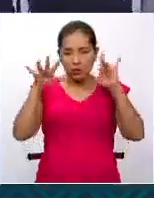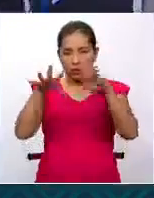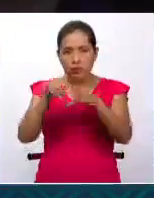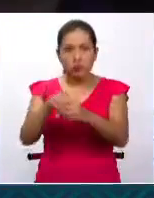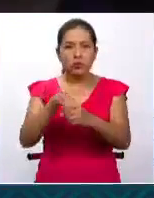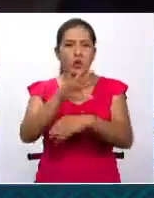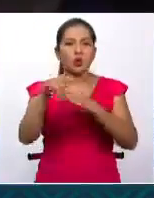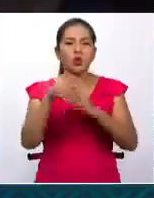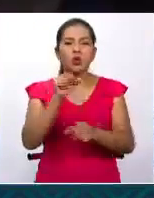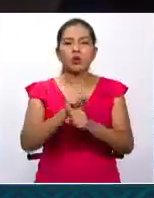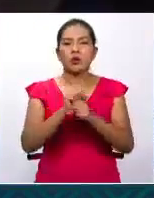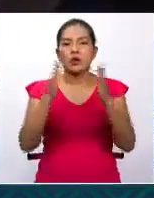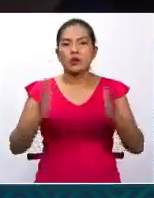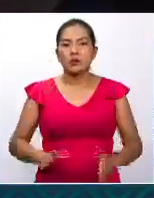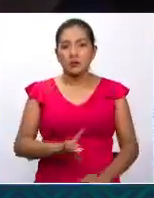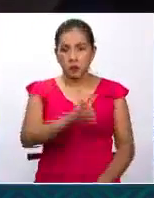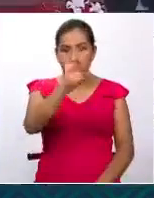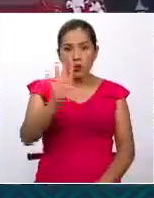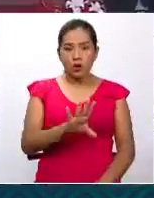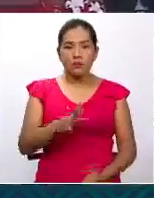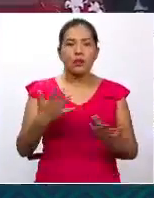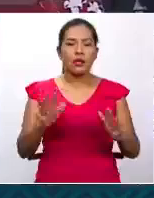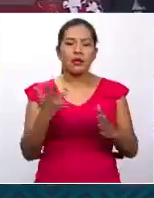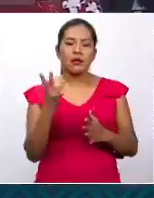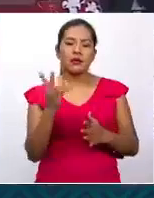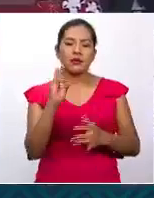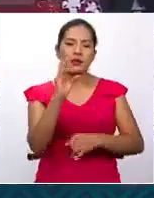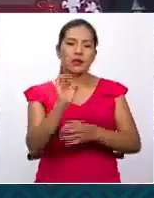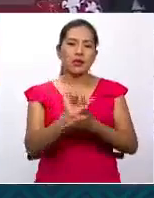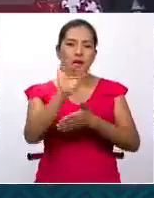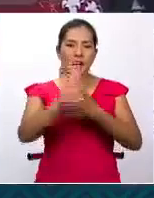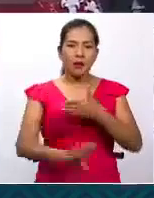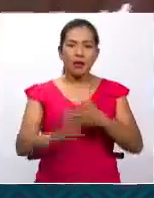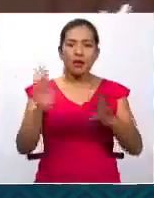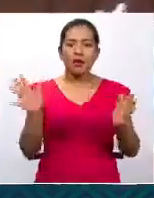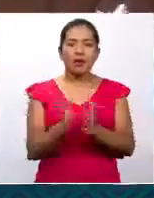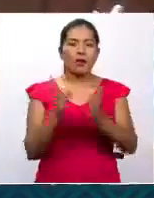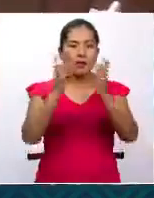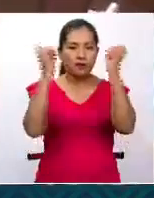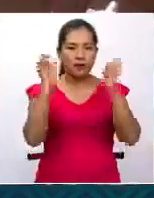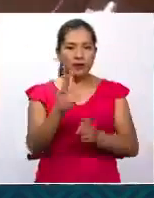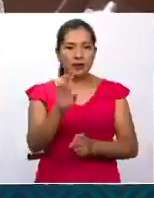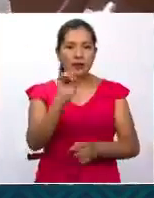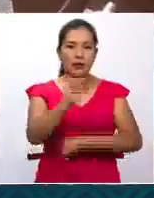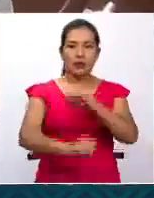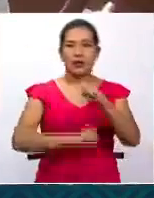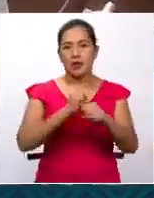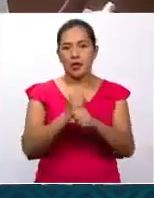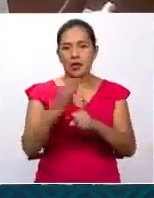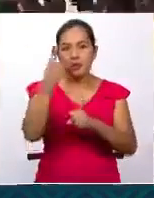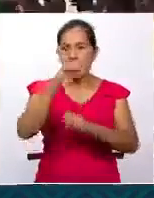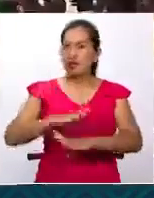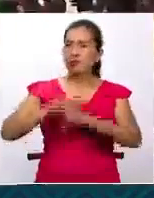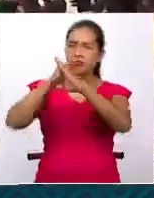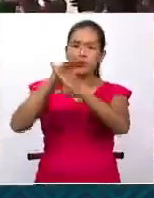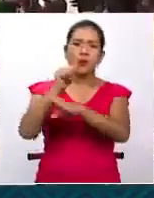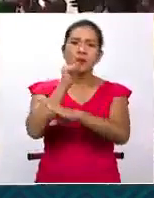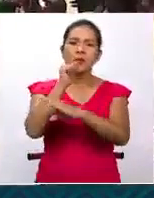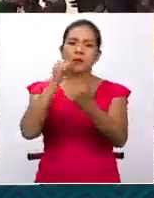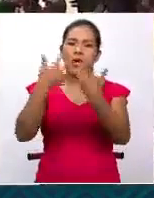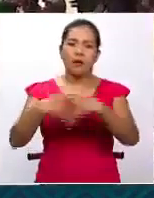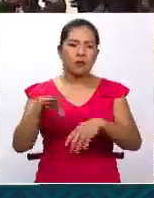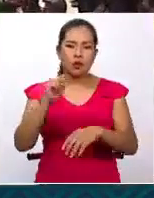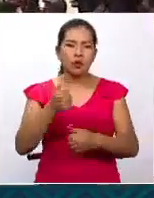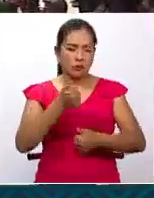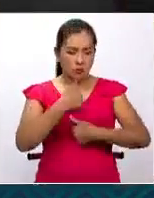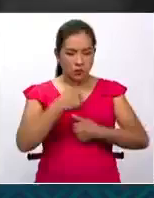trabajadores de todo el territorio boliviano, celebra este 17 de abril 70 años de la lucha contra el neoliberalismo, la privatización y la defensa de los